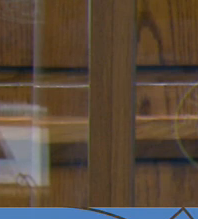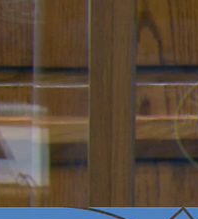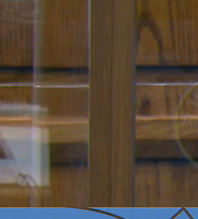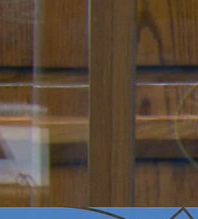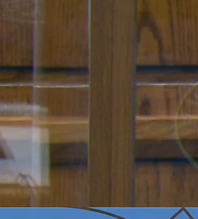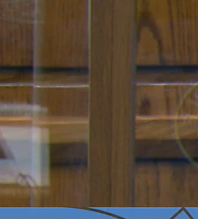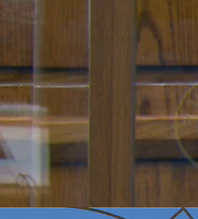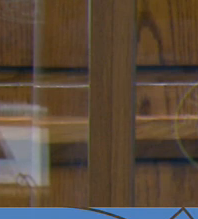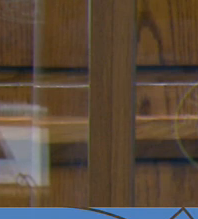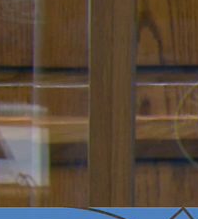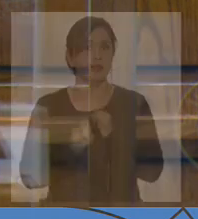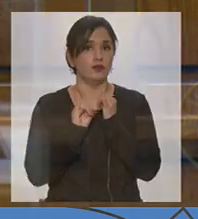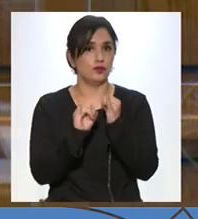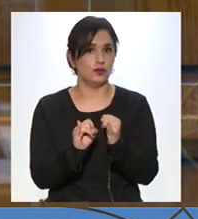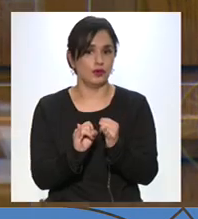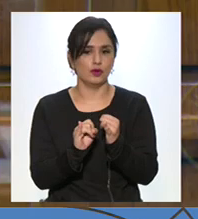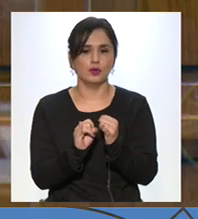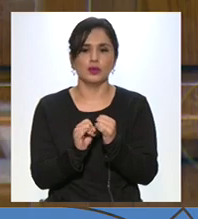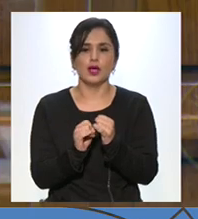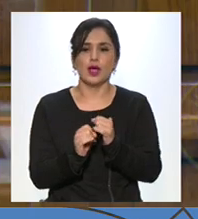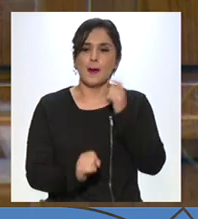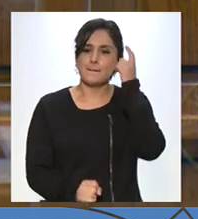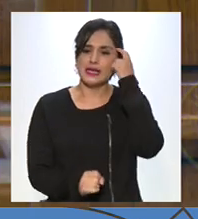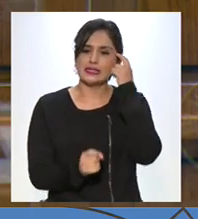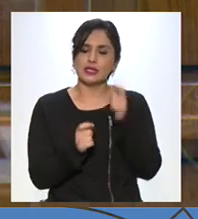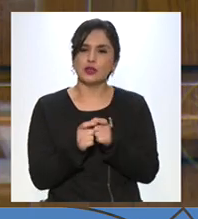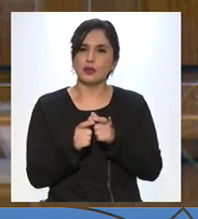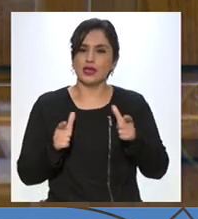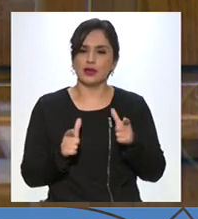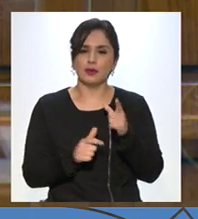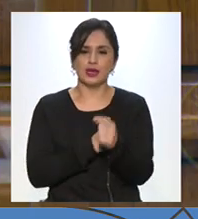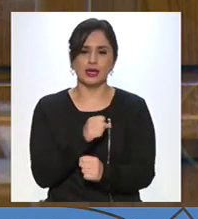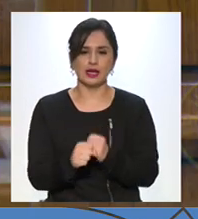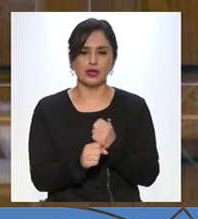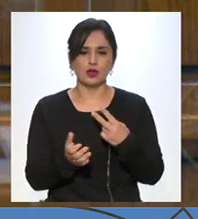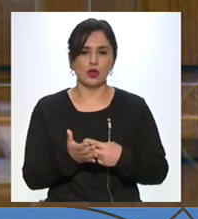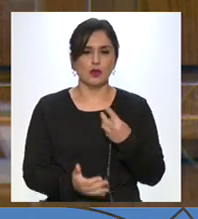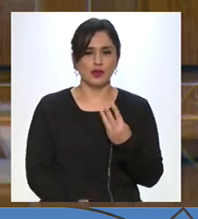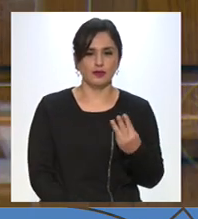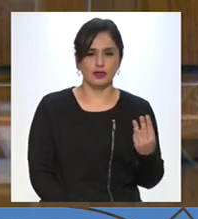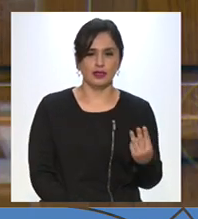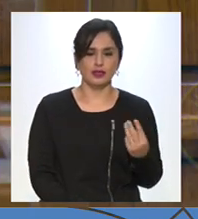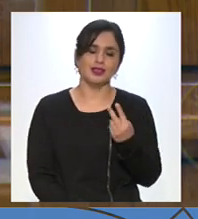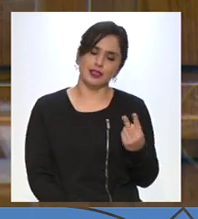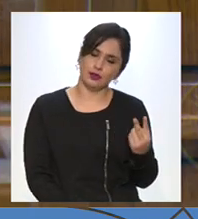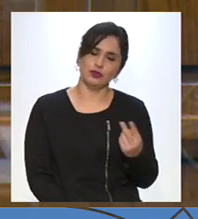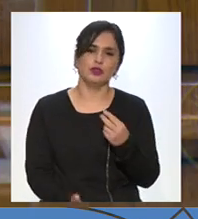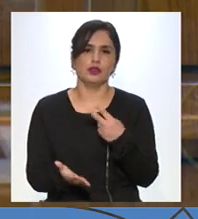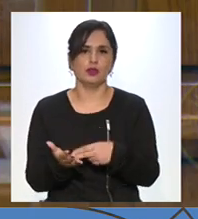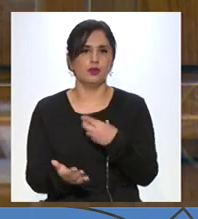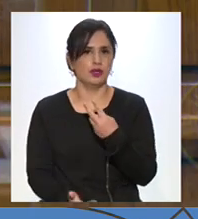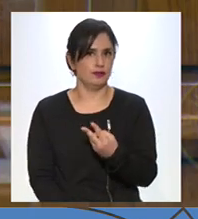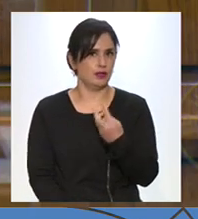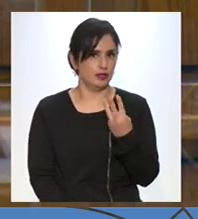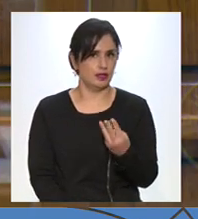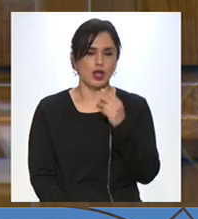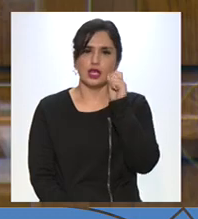También nos dice que las proyecciones de crecimiento para el 2022 y 2023, la verdad es que hablan de un